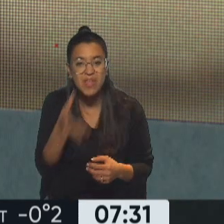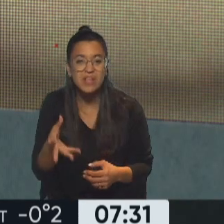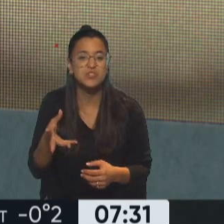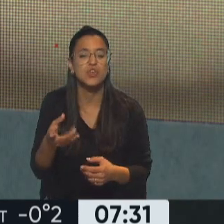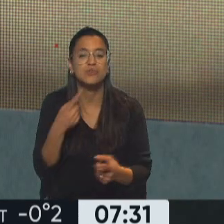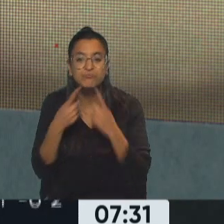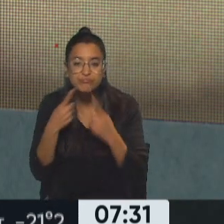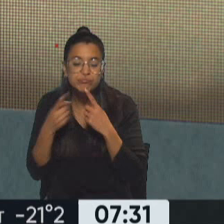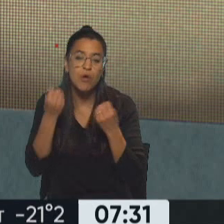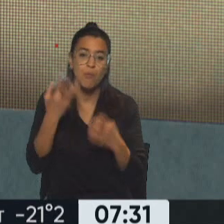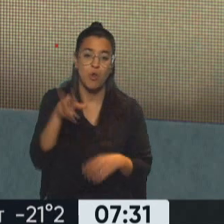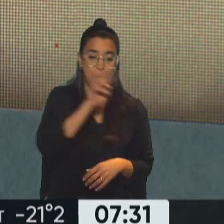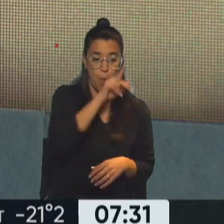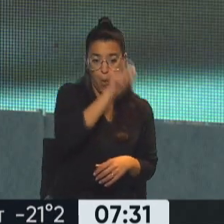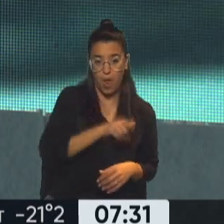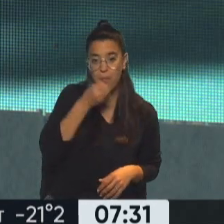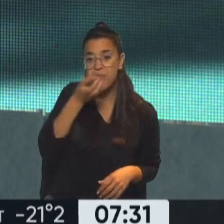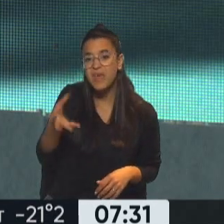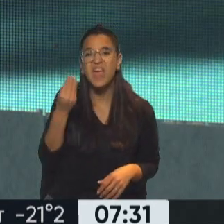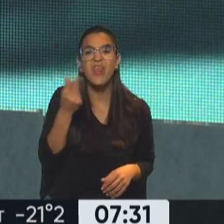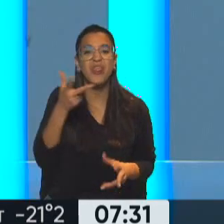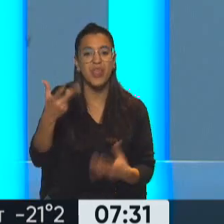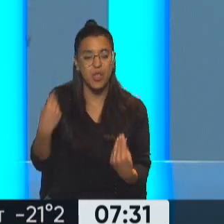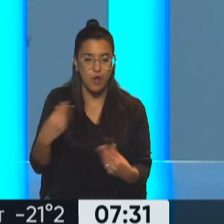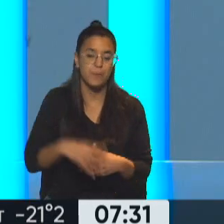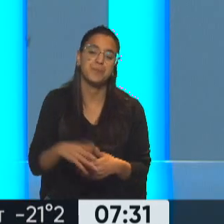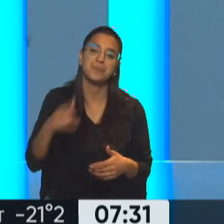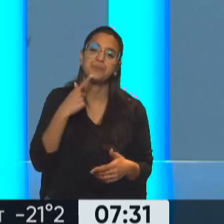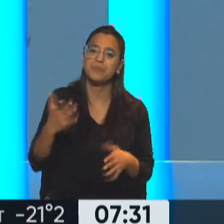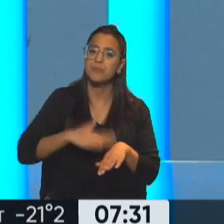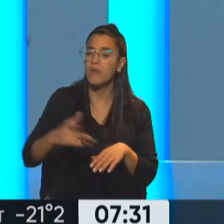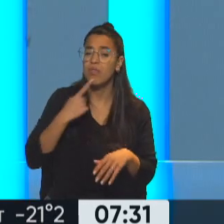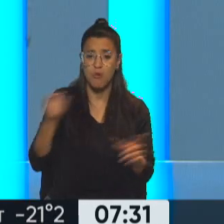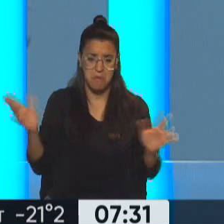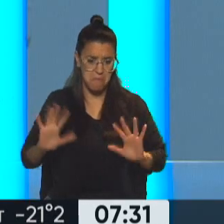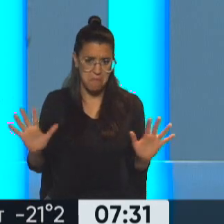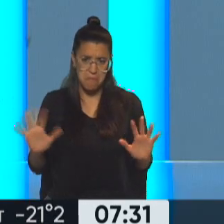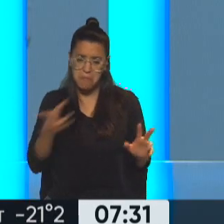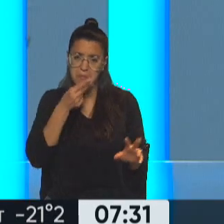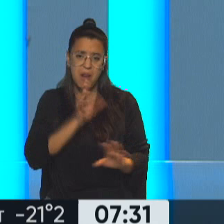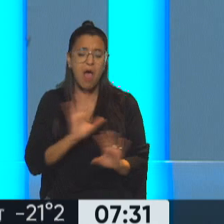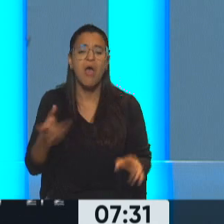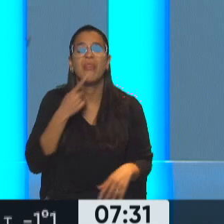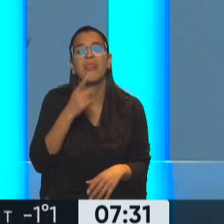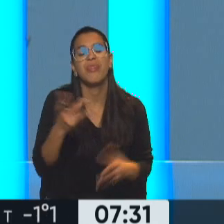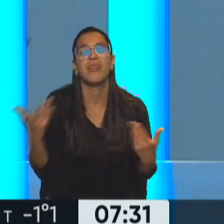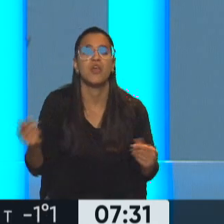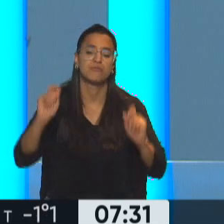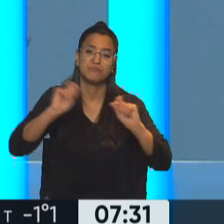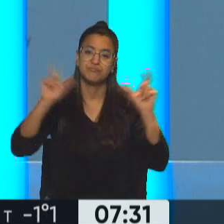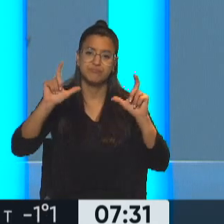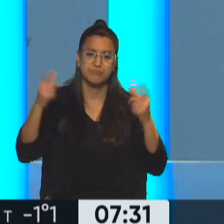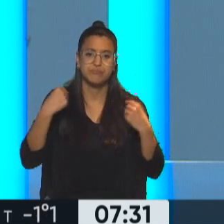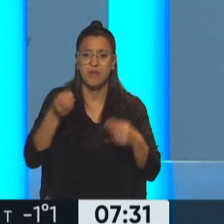indagatoria, en realidad, porque fue ella la que declaró, ¿verdad? ¿Qué dijo? Básicamente lo que hizo fue negar el hecho. Es sorpresiva la decisión de